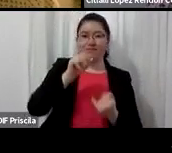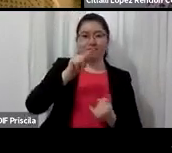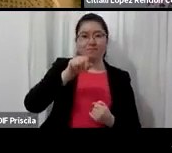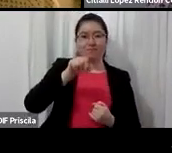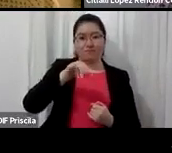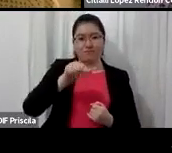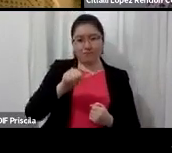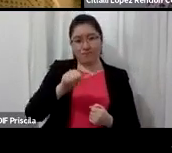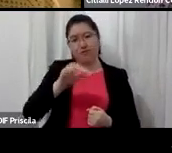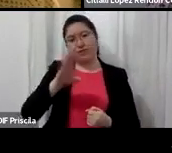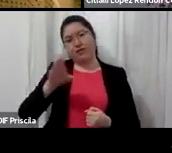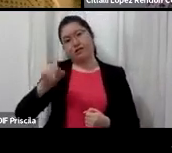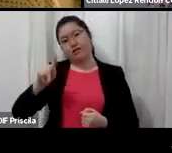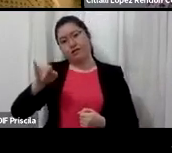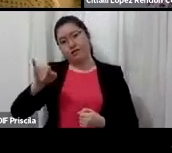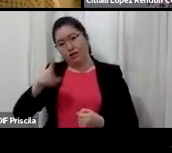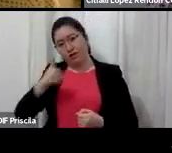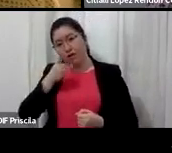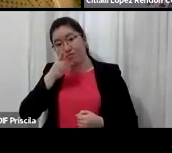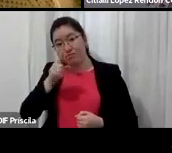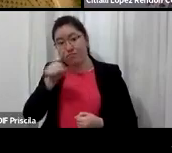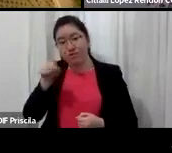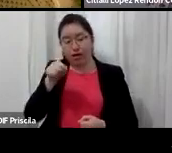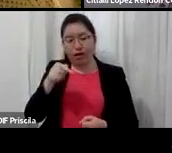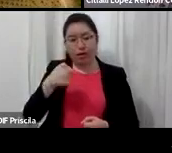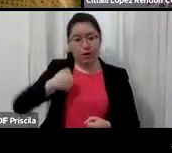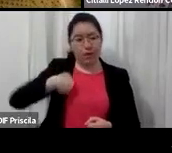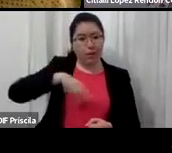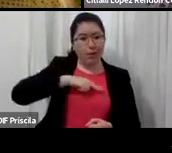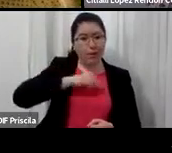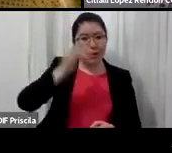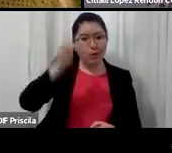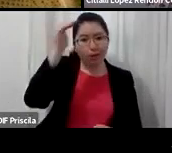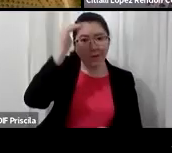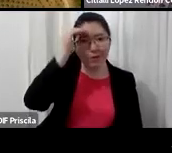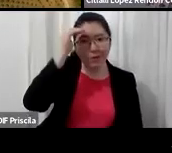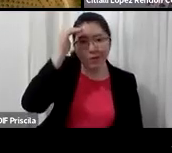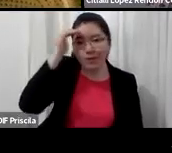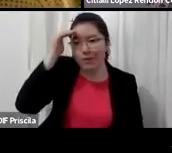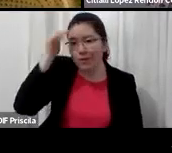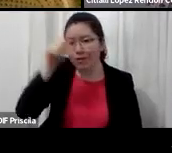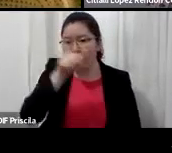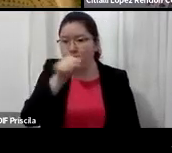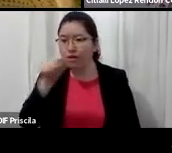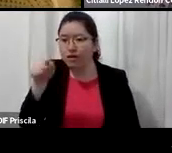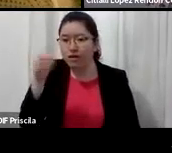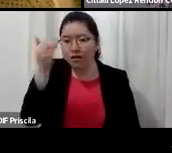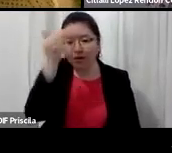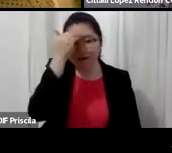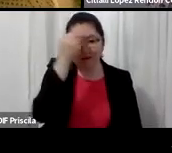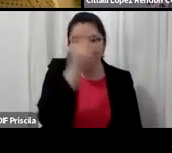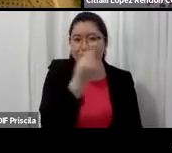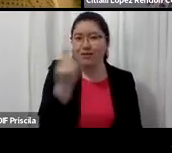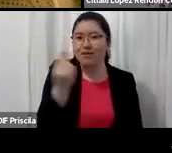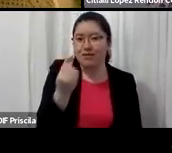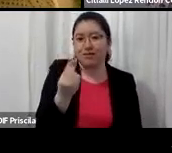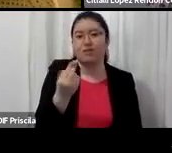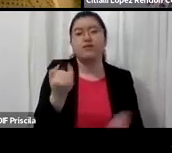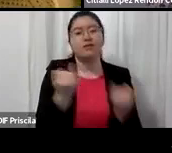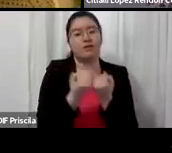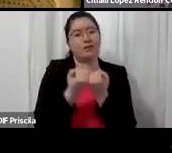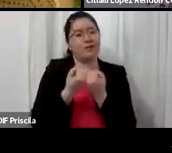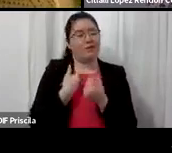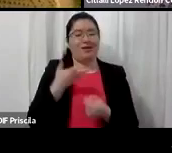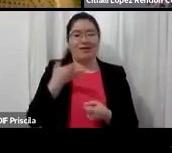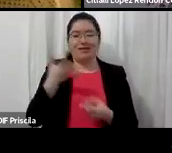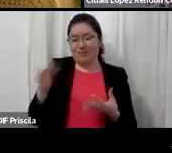enriquecemos de nuestras propias experiencias. Entonces, yo creo que tenía que haber un proceso de acercamiento, ¿no? Próximamente los vamos a